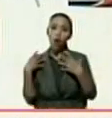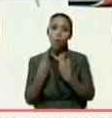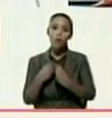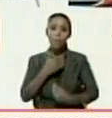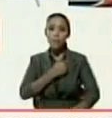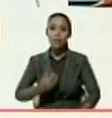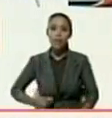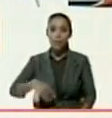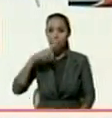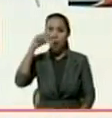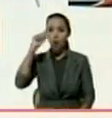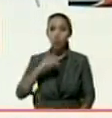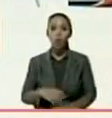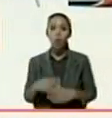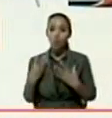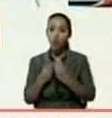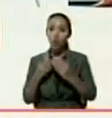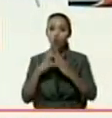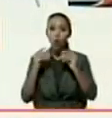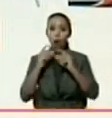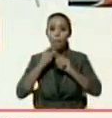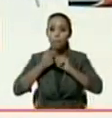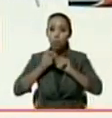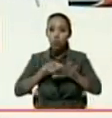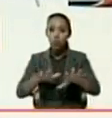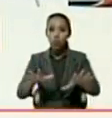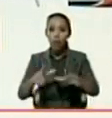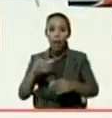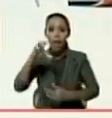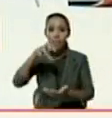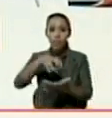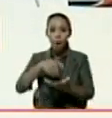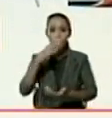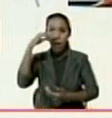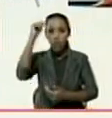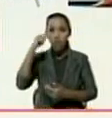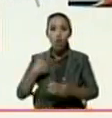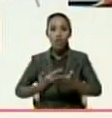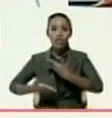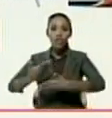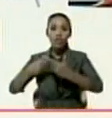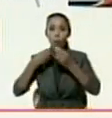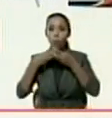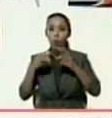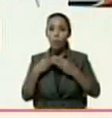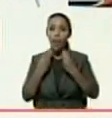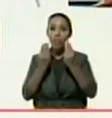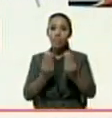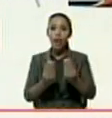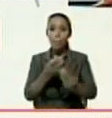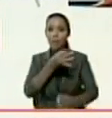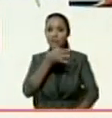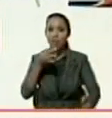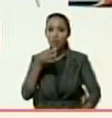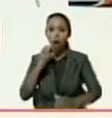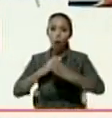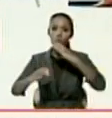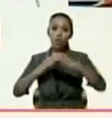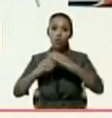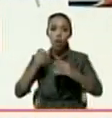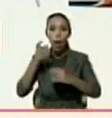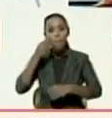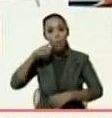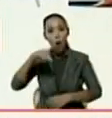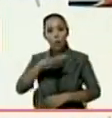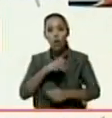Nicolás, acompañamos todo el despliegue del Estado Mayor de los Servicios Públicos para garantizar la eficiencia de las comunicaciones del pueblo